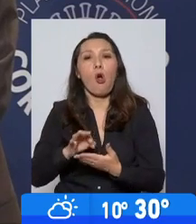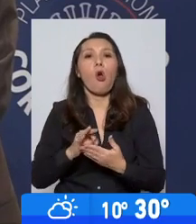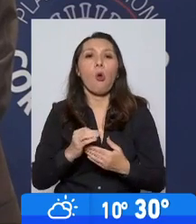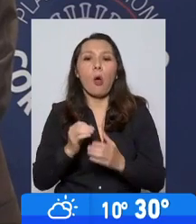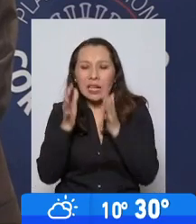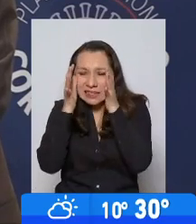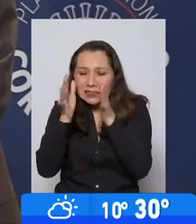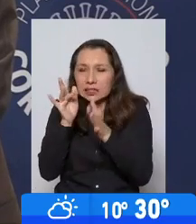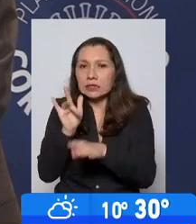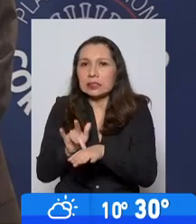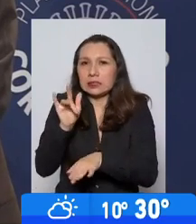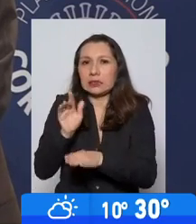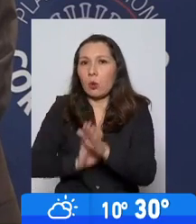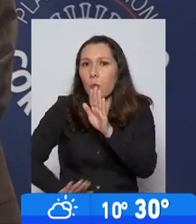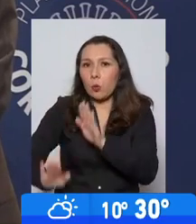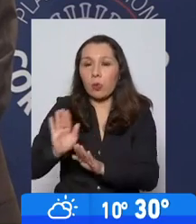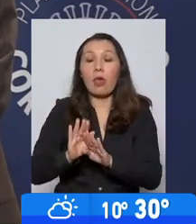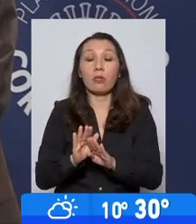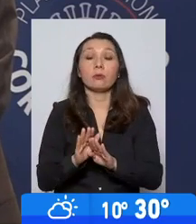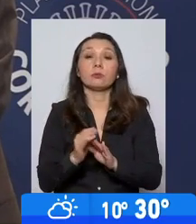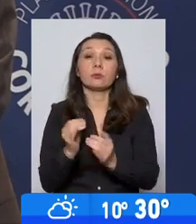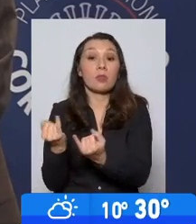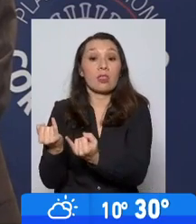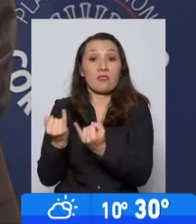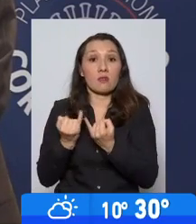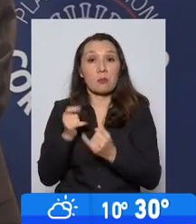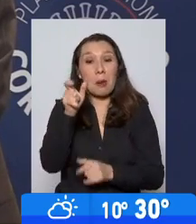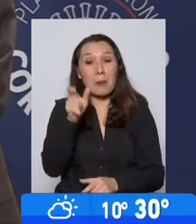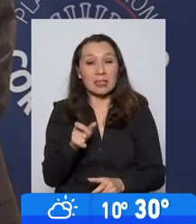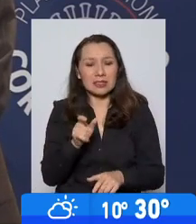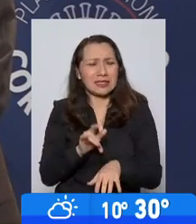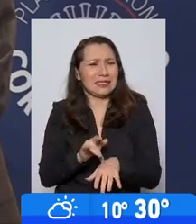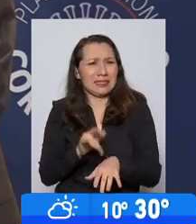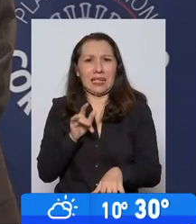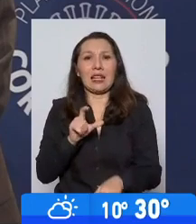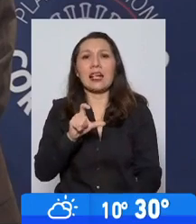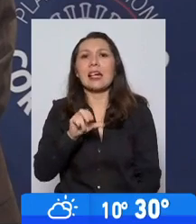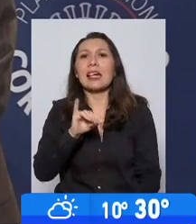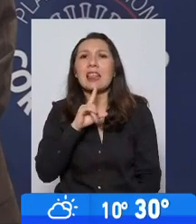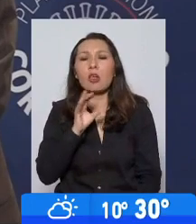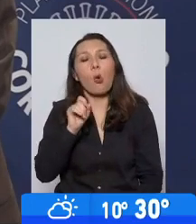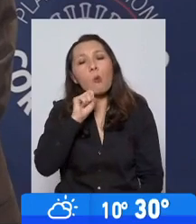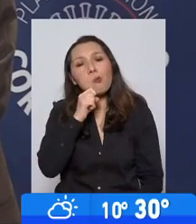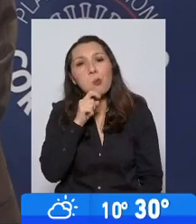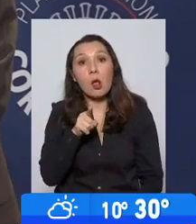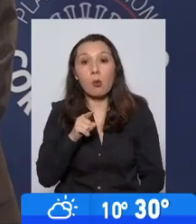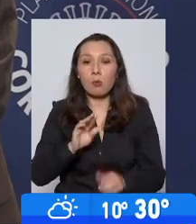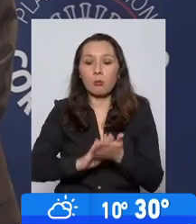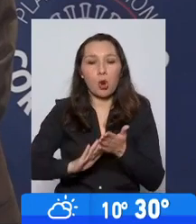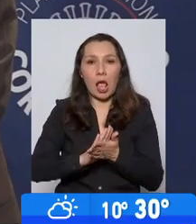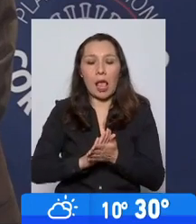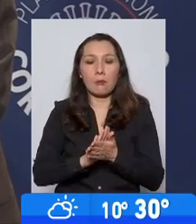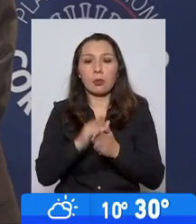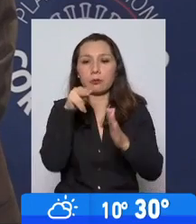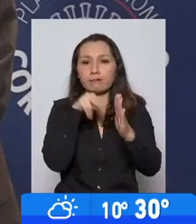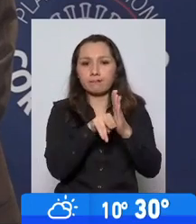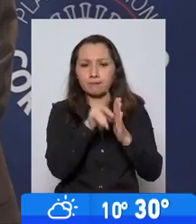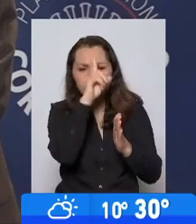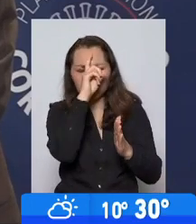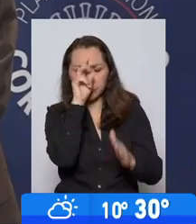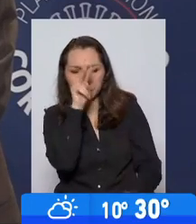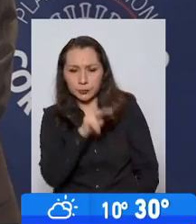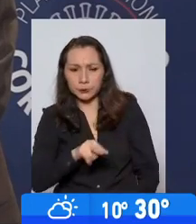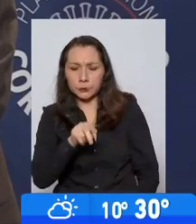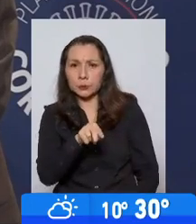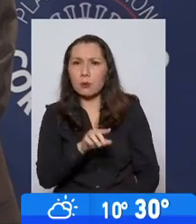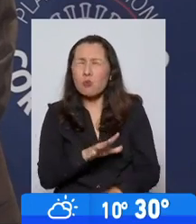intensivo. Respecto a lo que se reporta como pacientes críticos, o sea que sus tratantes estiman que están en una